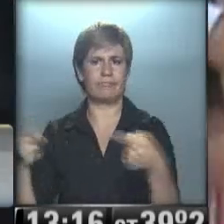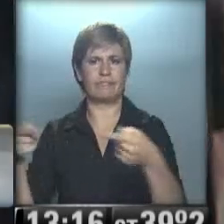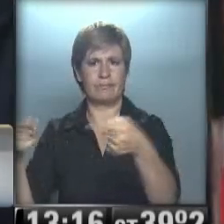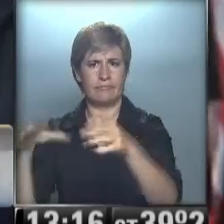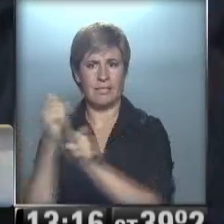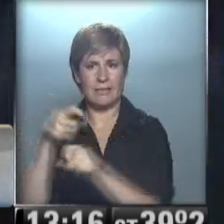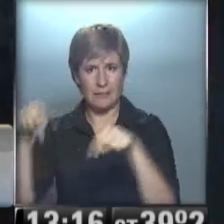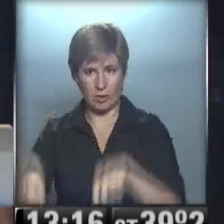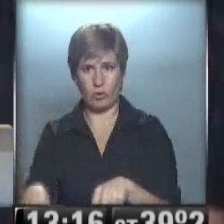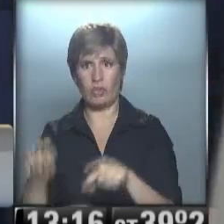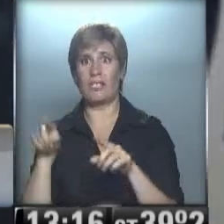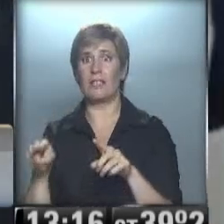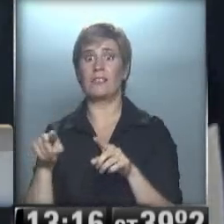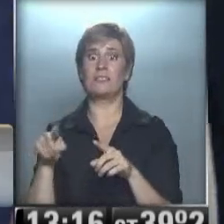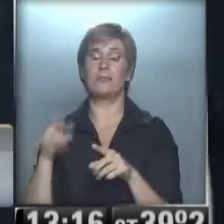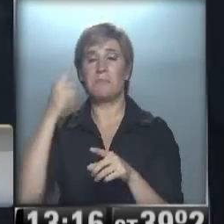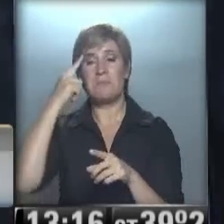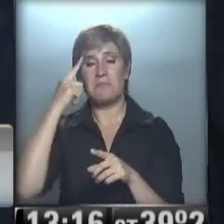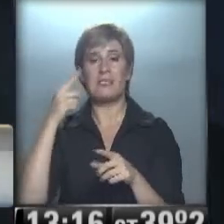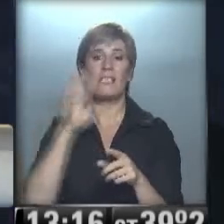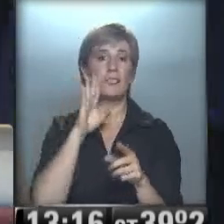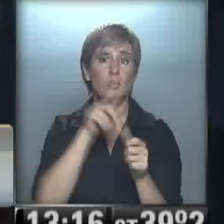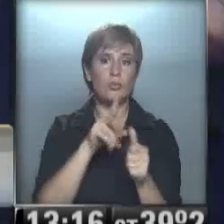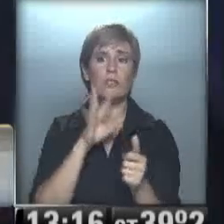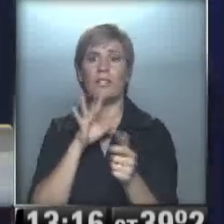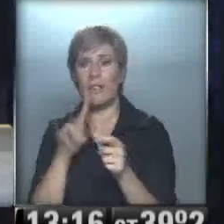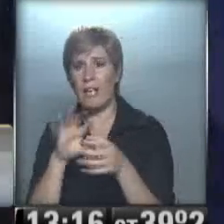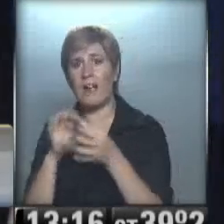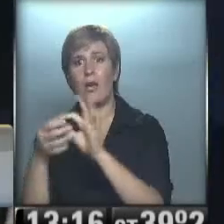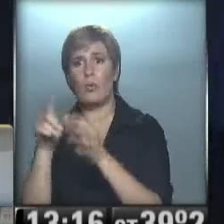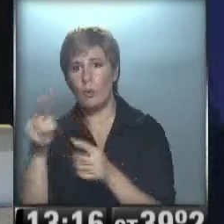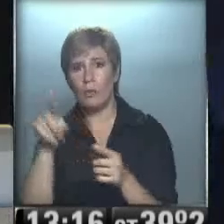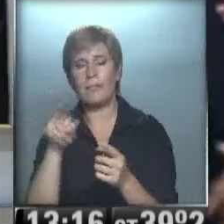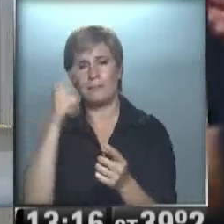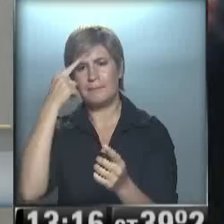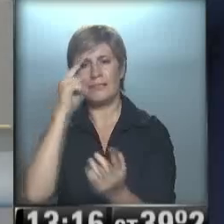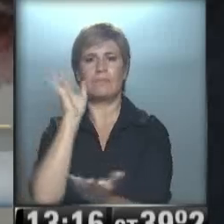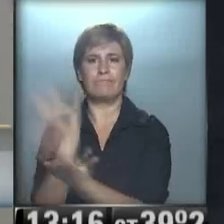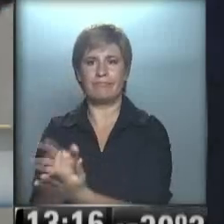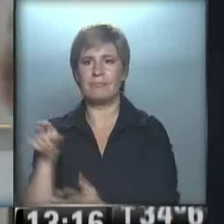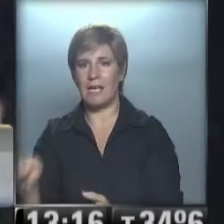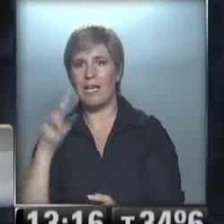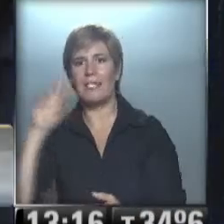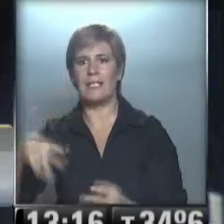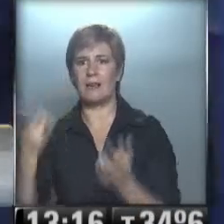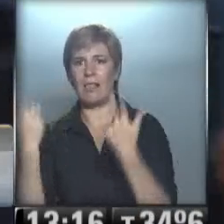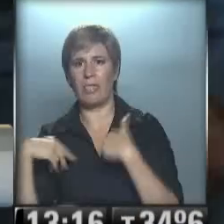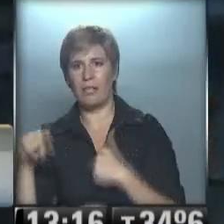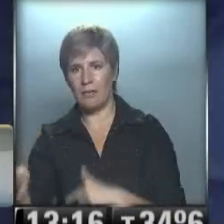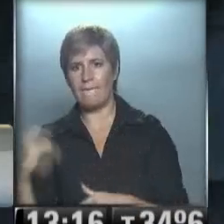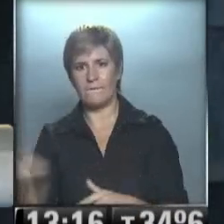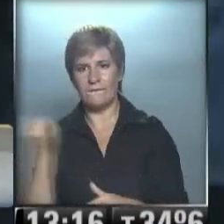que la política de Estados Unidos, Israel y sus aliados europeos de doblegar a la República Islámica se ha terminado.